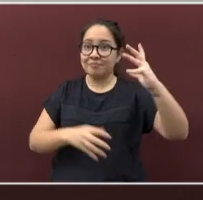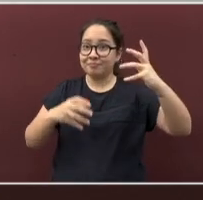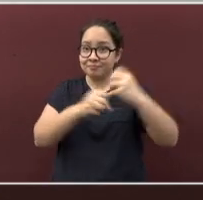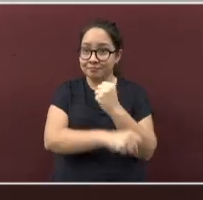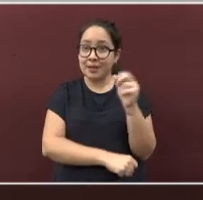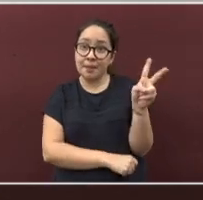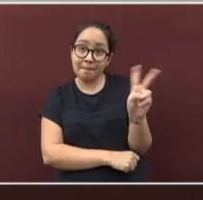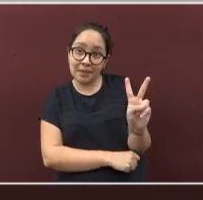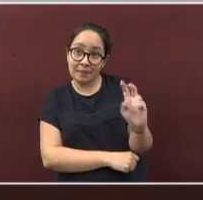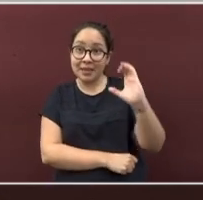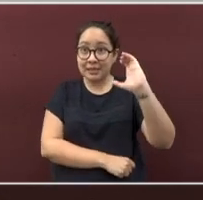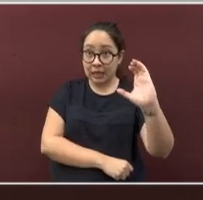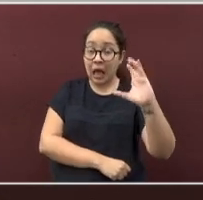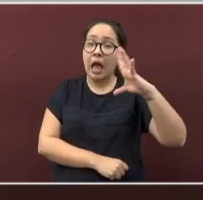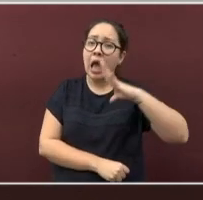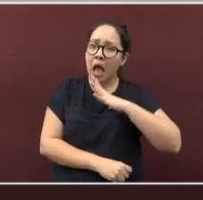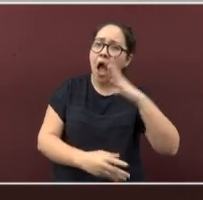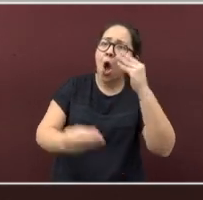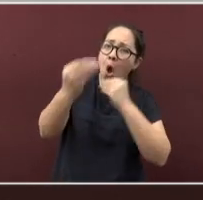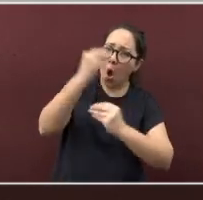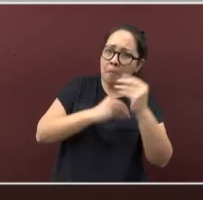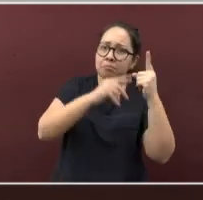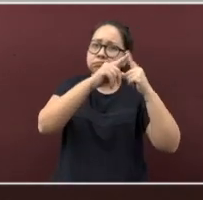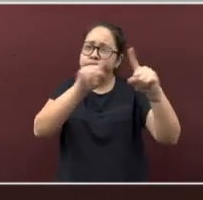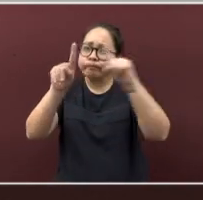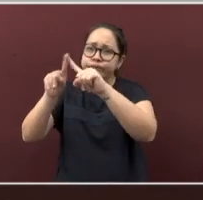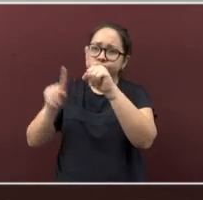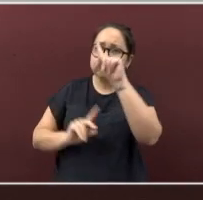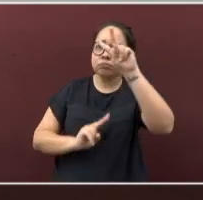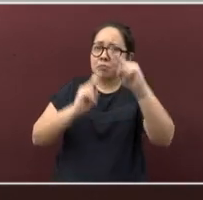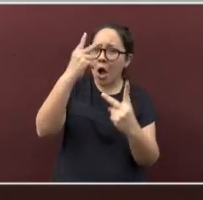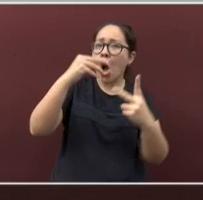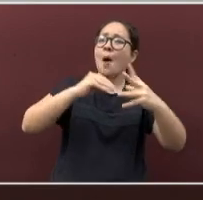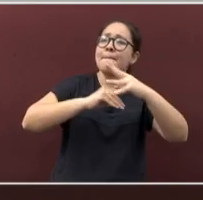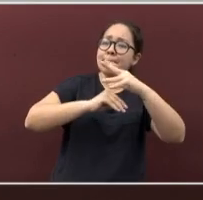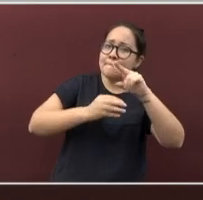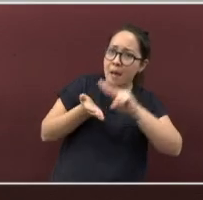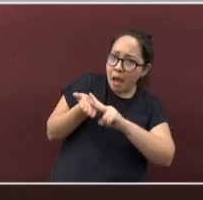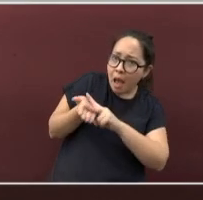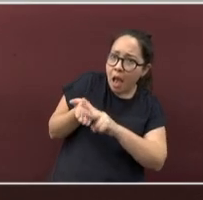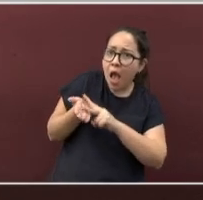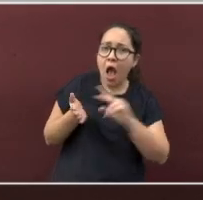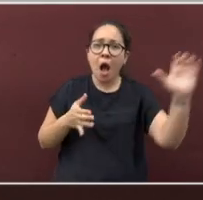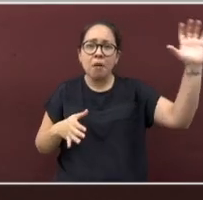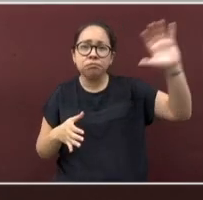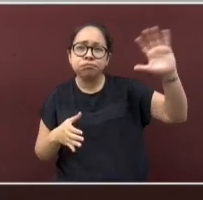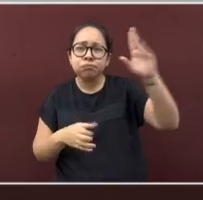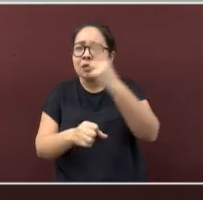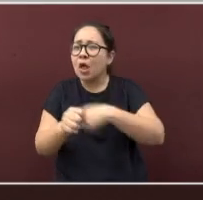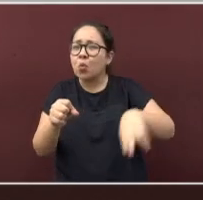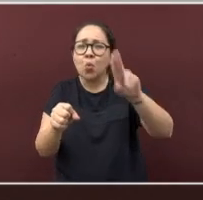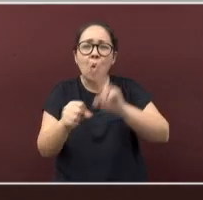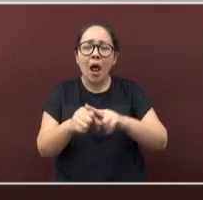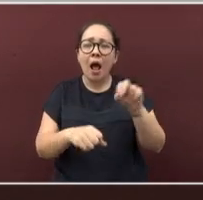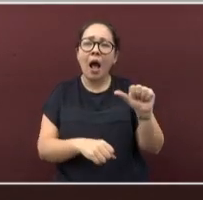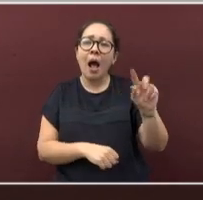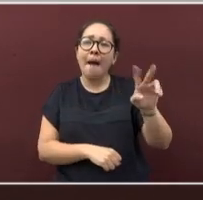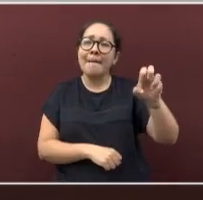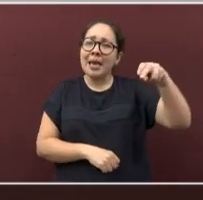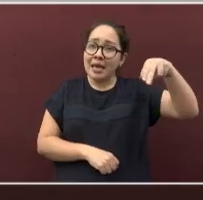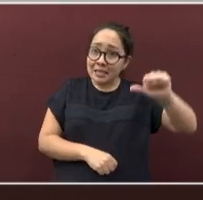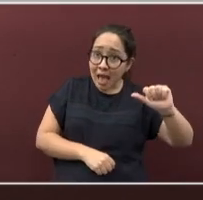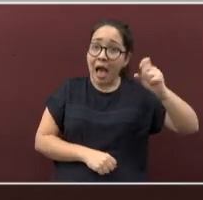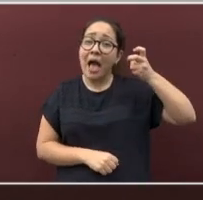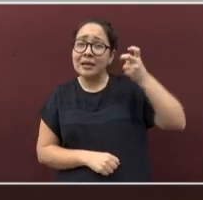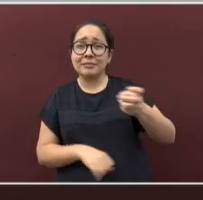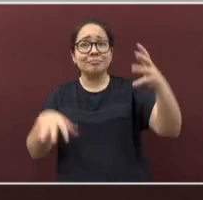cítricos agreguen otros alimentos los vegetales y los cereales naturales como la avena deben